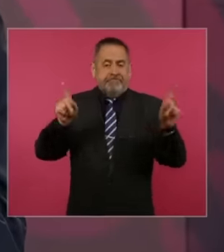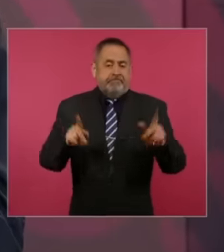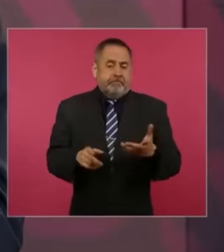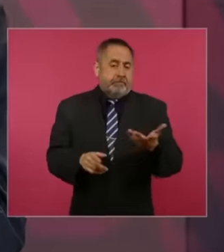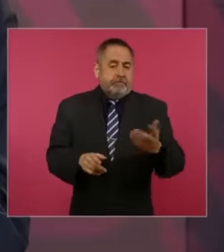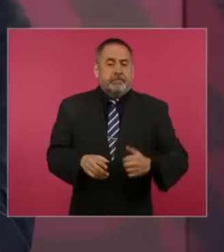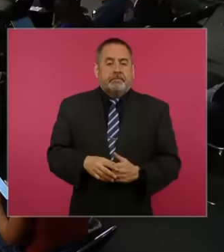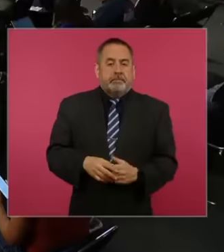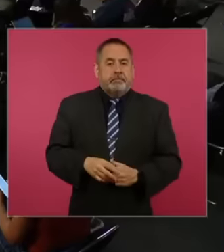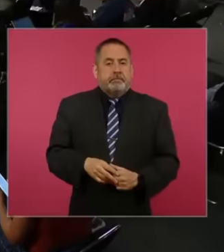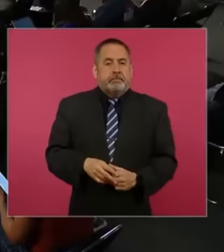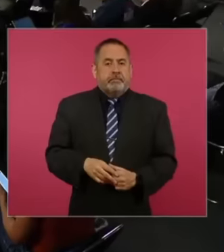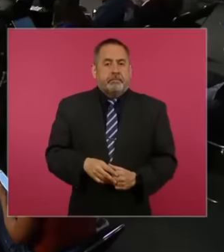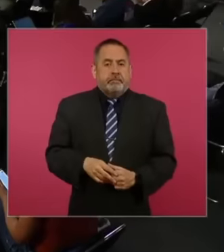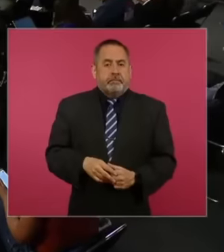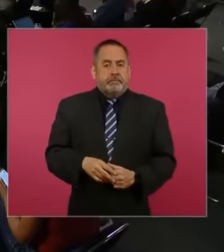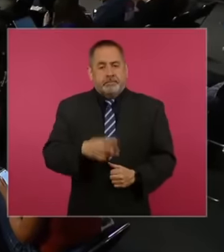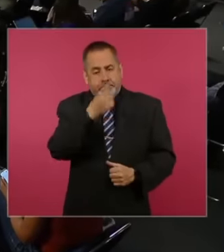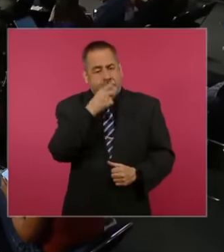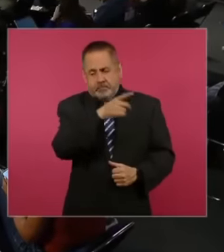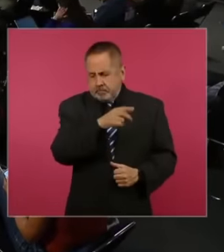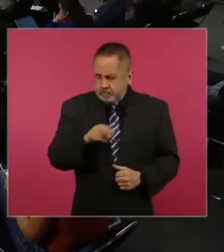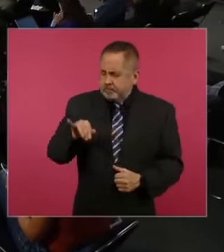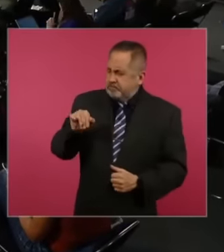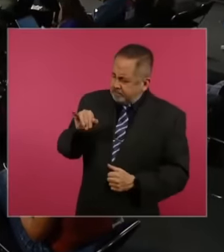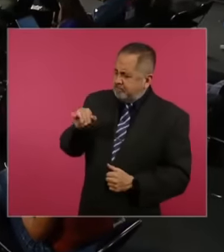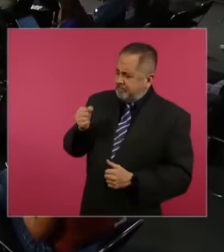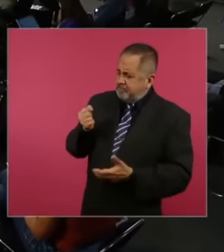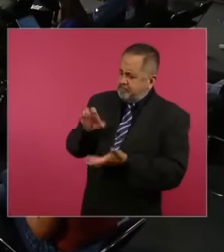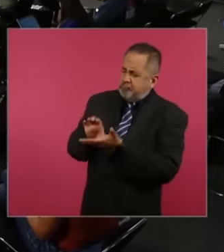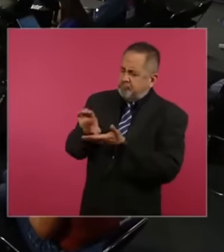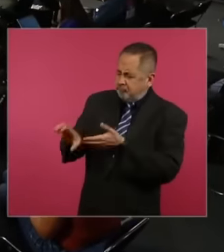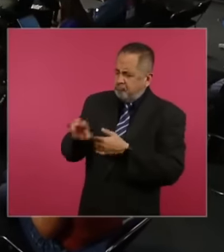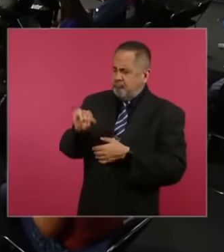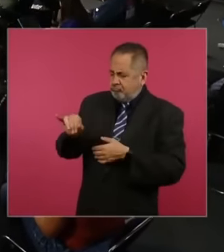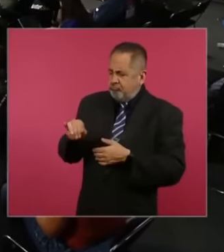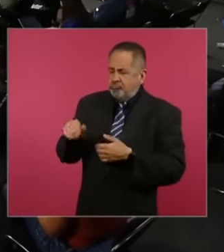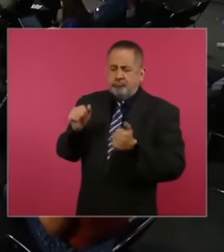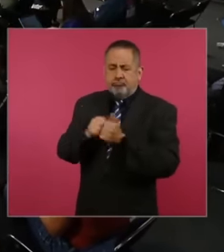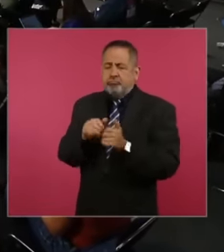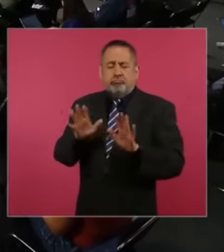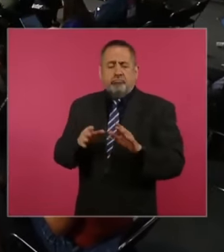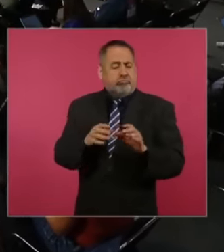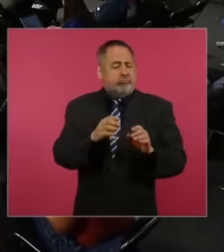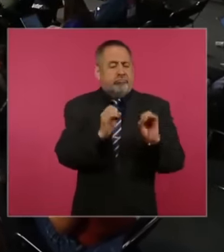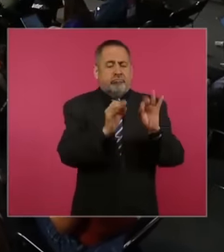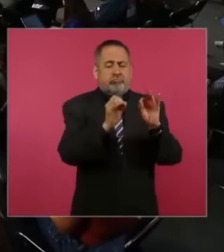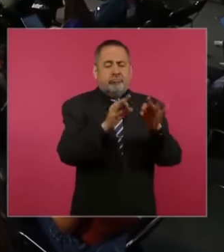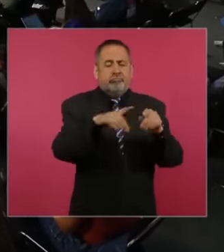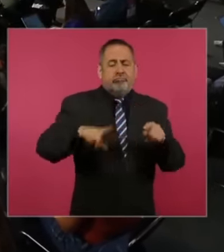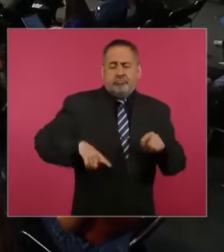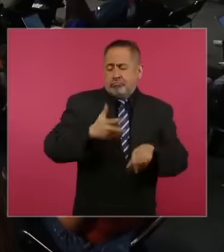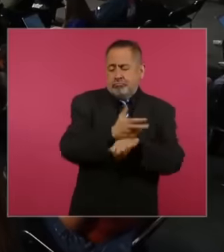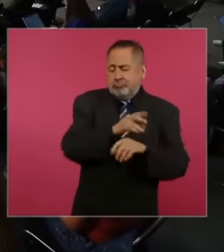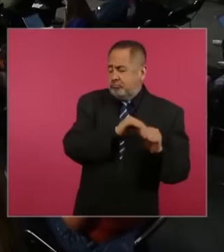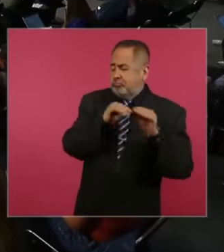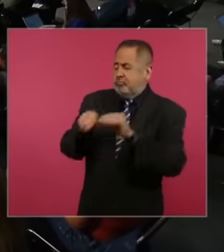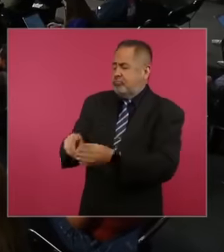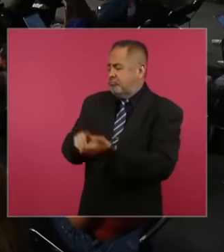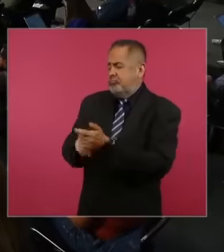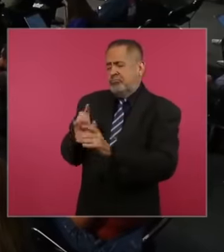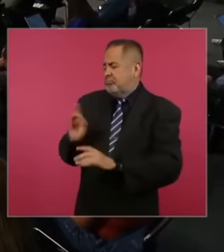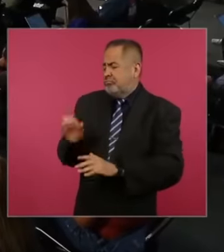Y siempre nos dicen, sí, es que si invertimos con nuestras agencias,